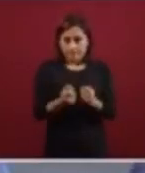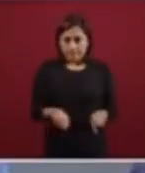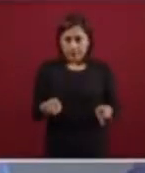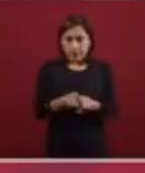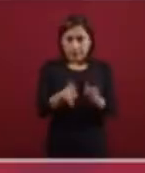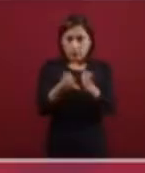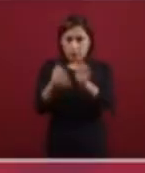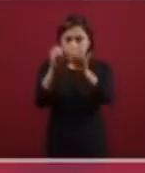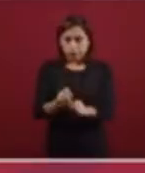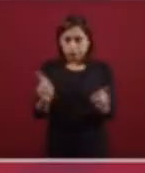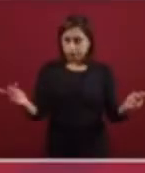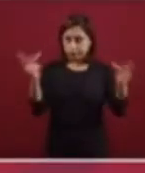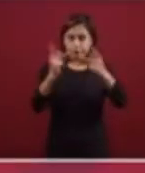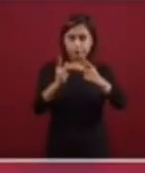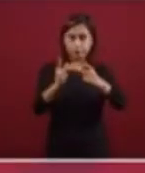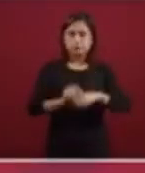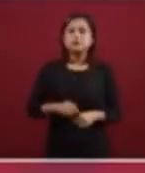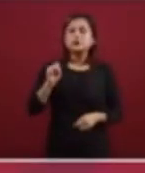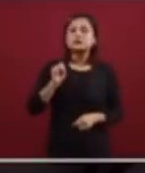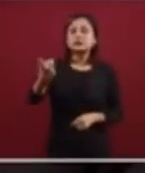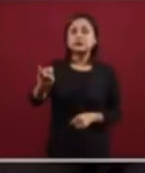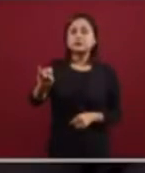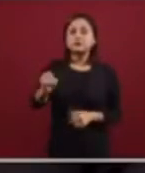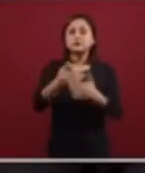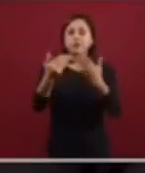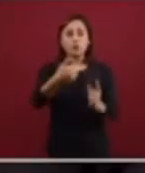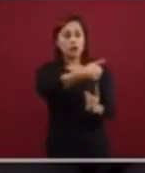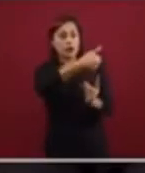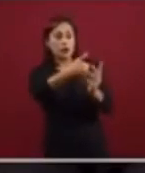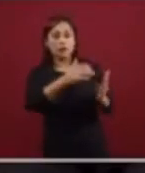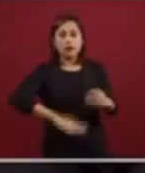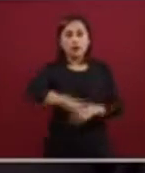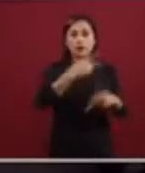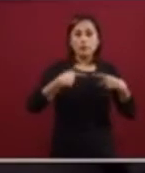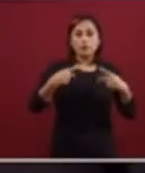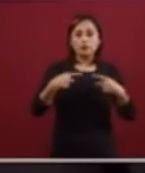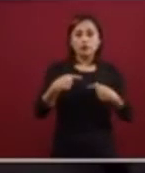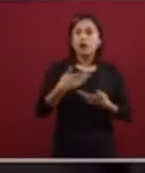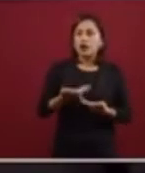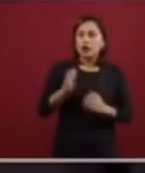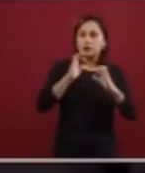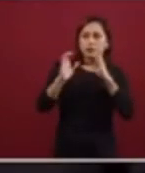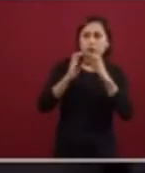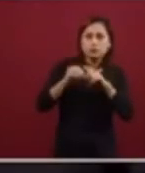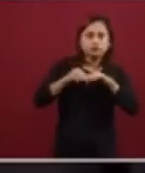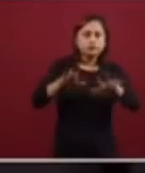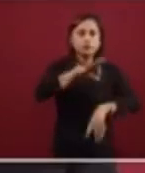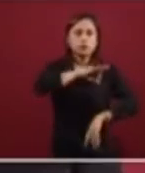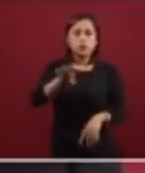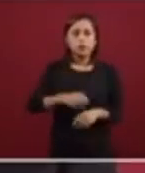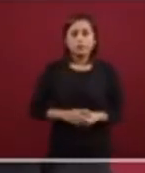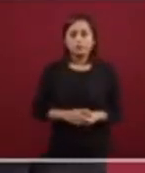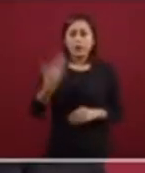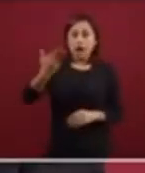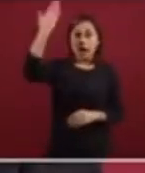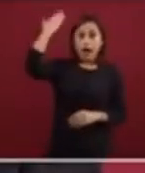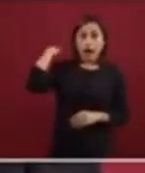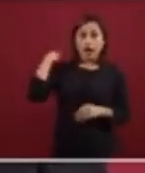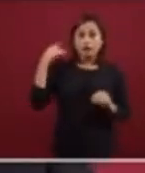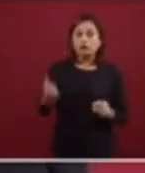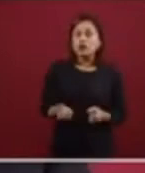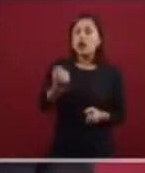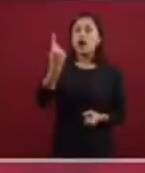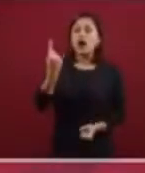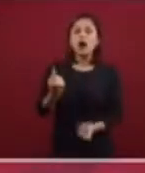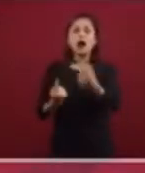ahora es un medio de comunicación. Antes eran pocos los medios de comunicación. Se